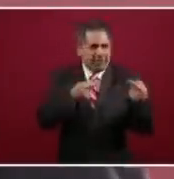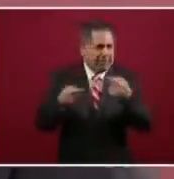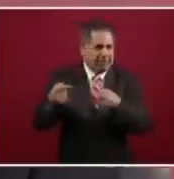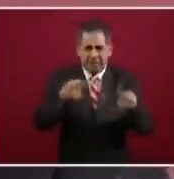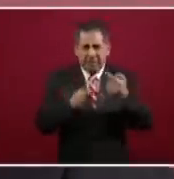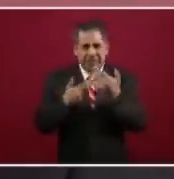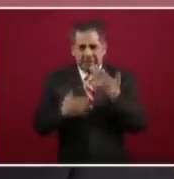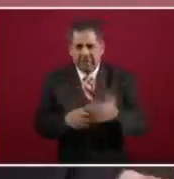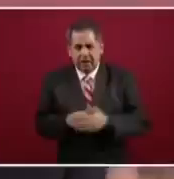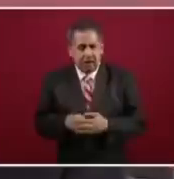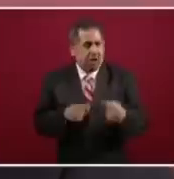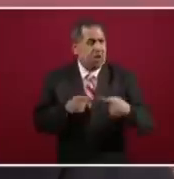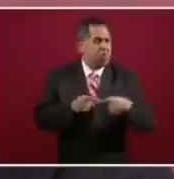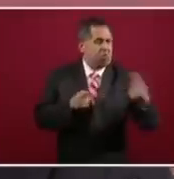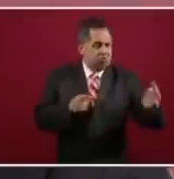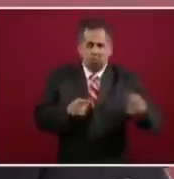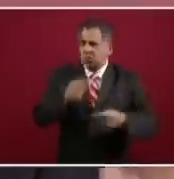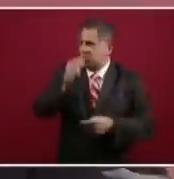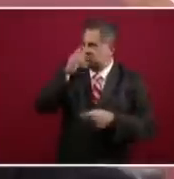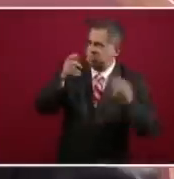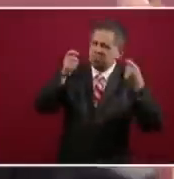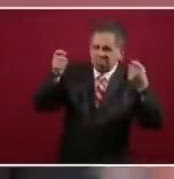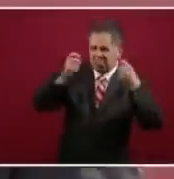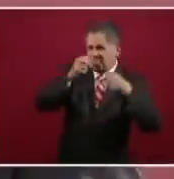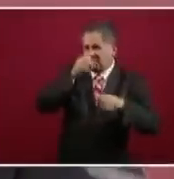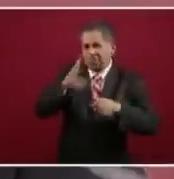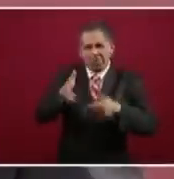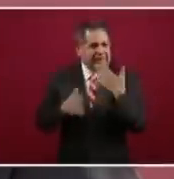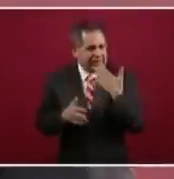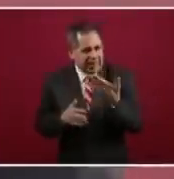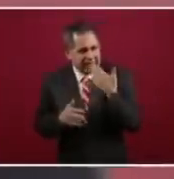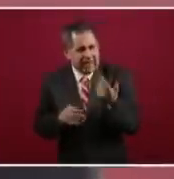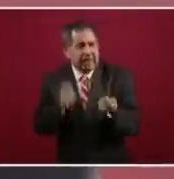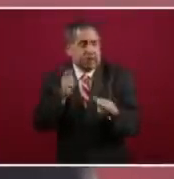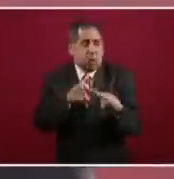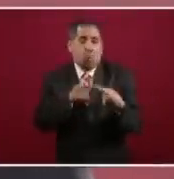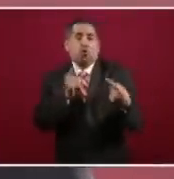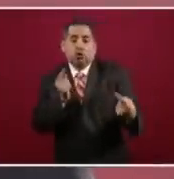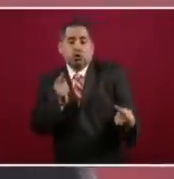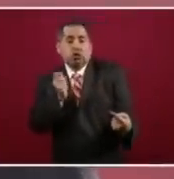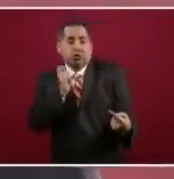y que se opongan que protesten son oposición